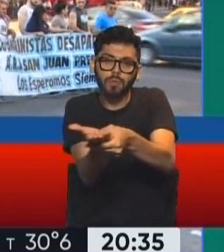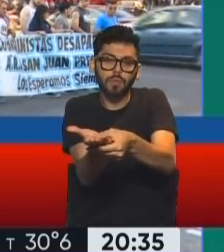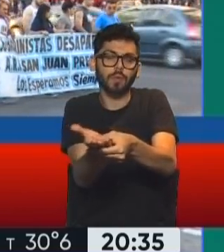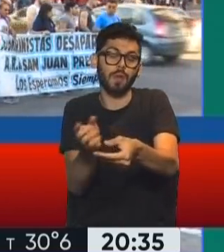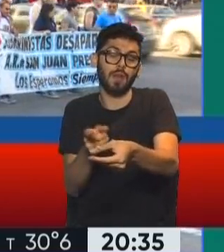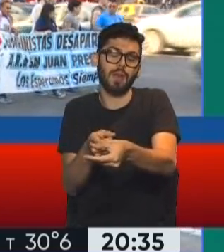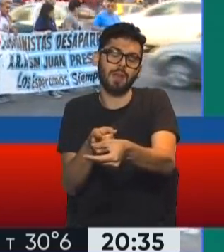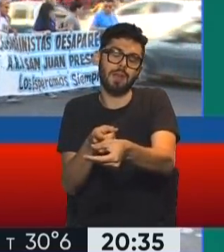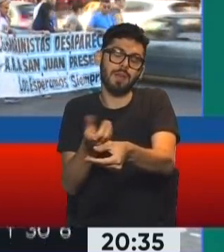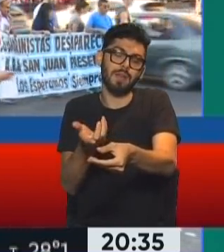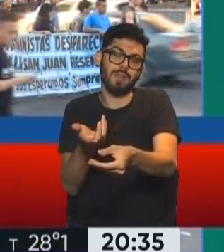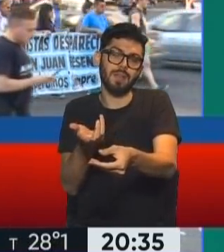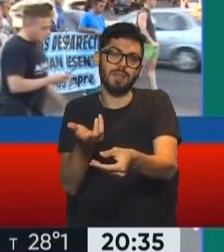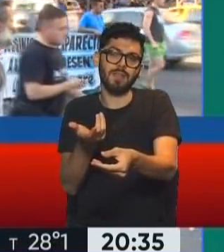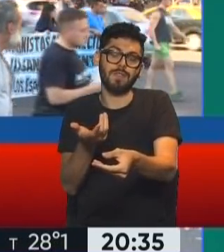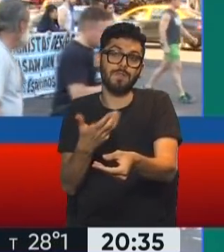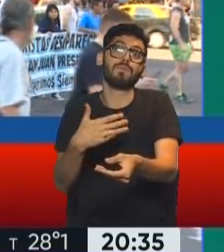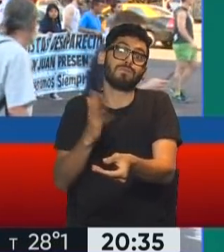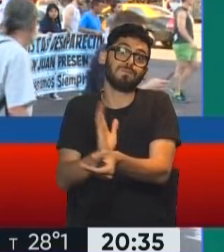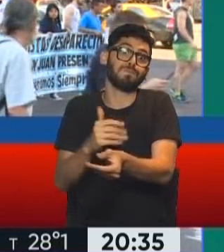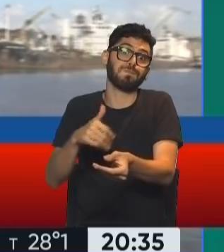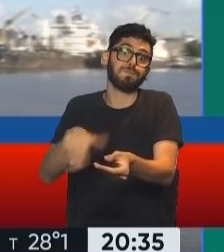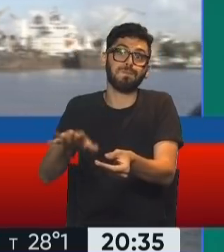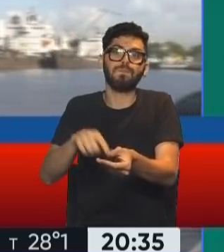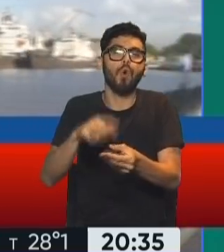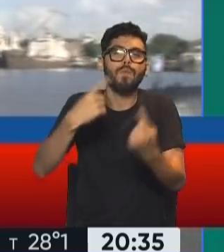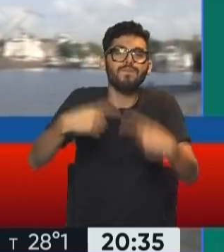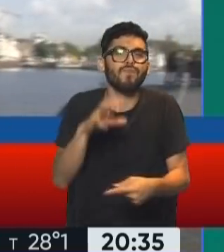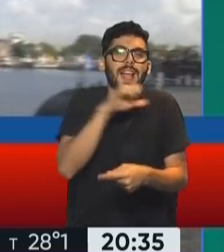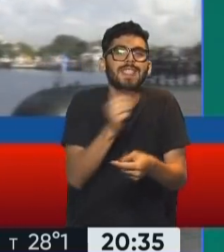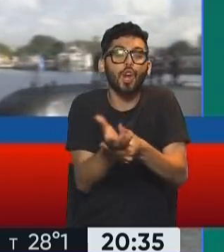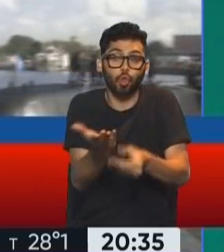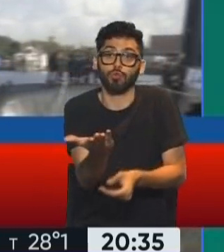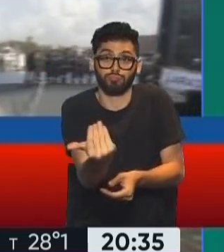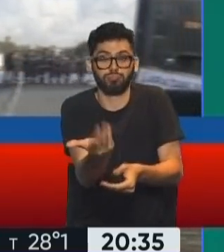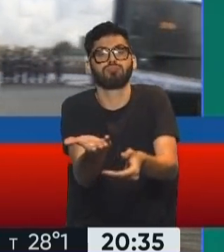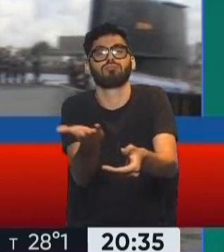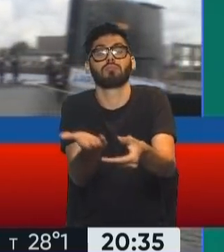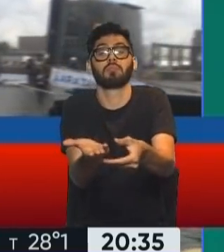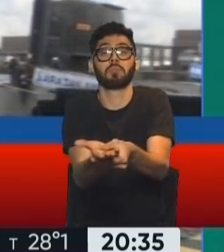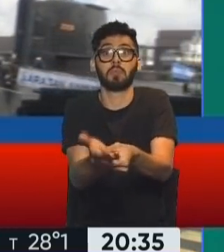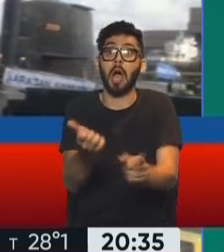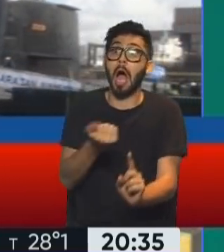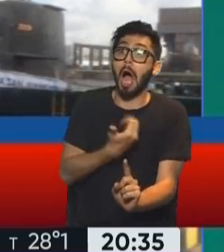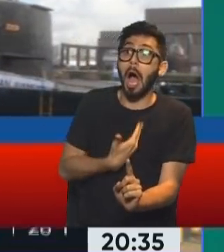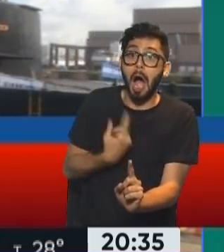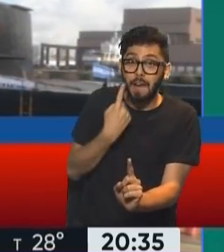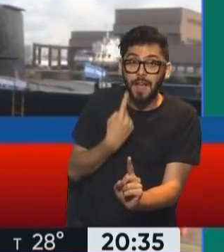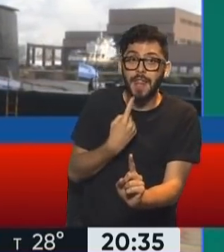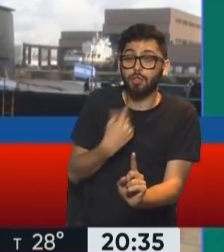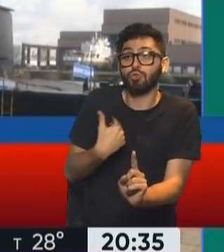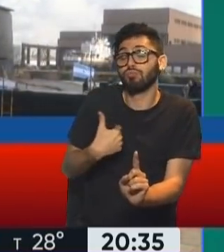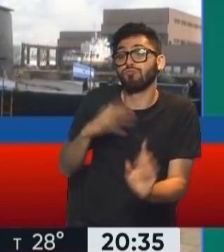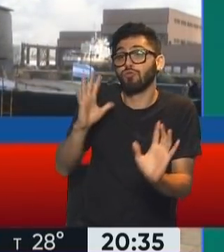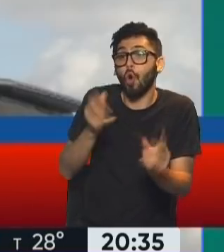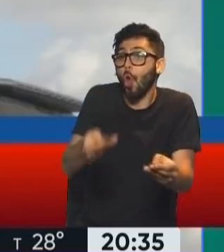esta posibilidad del secreto, sí. Y en esas circunstancias la AFI le dijo que no estaba habilitada